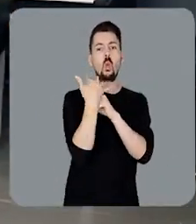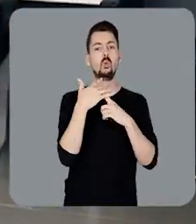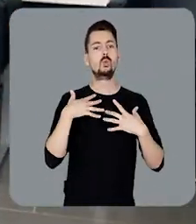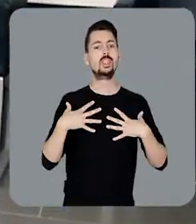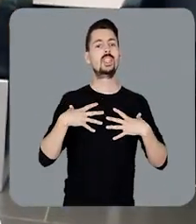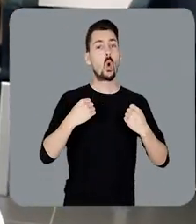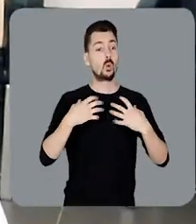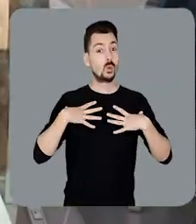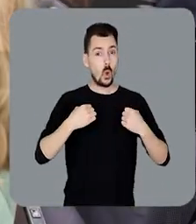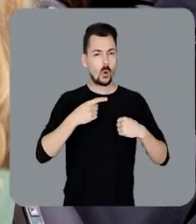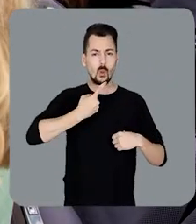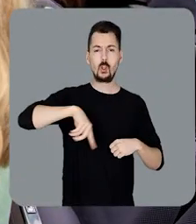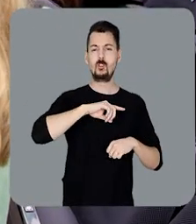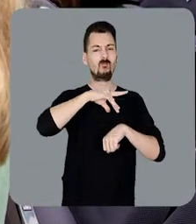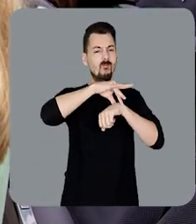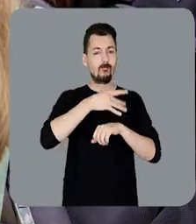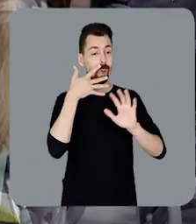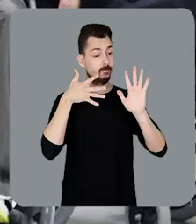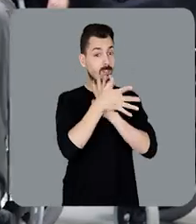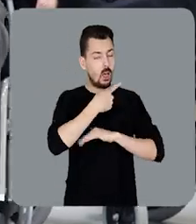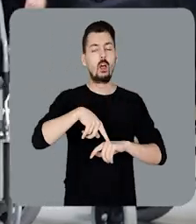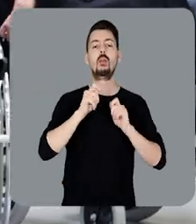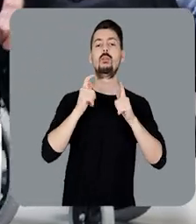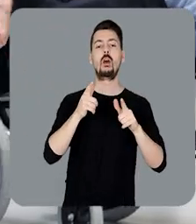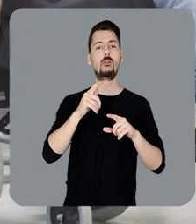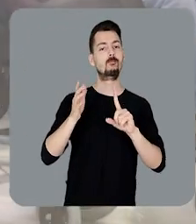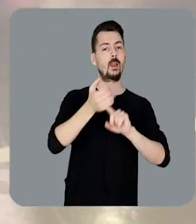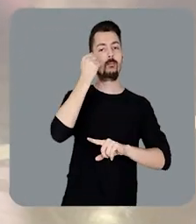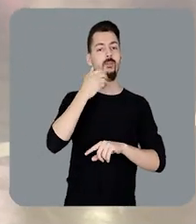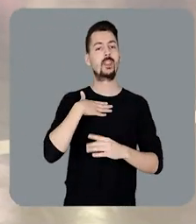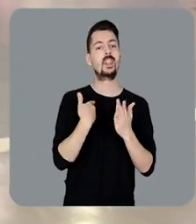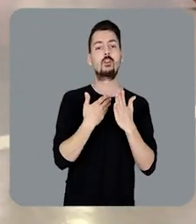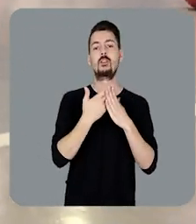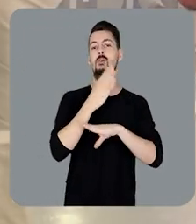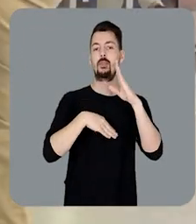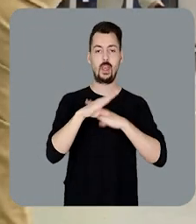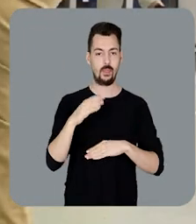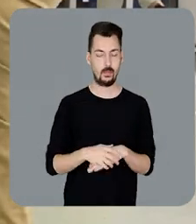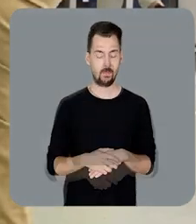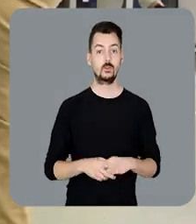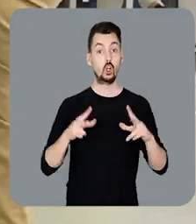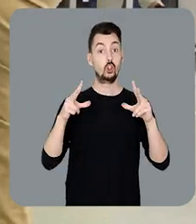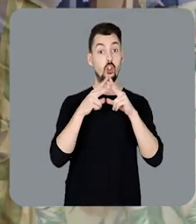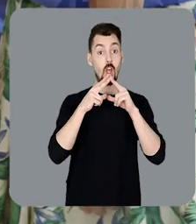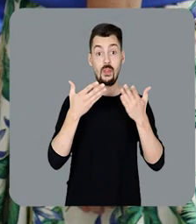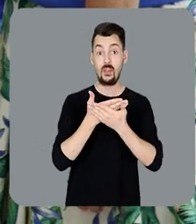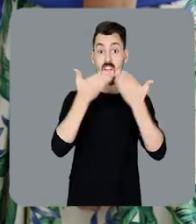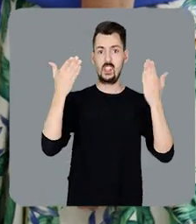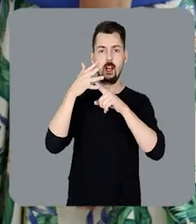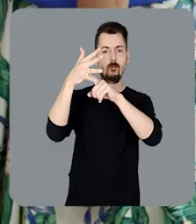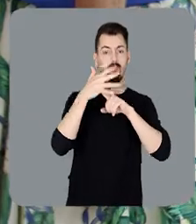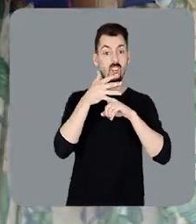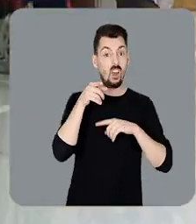mejorar tu vida a través de la orientación y el asesoramiento a aquellas personas que, como consecuencia de una condición de salud crónica,